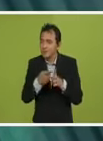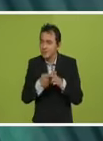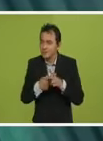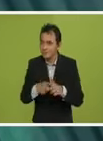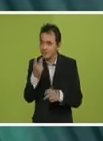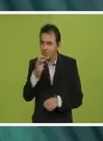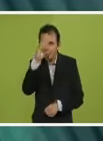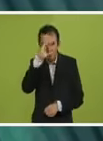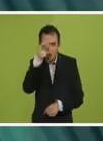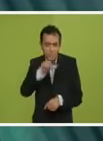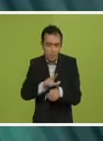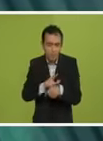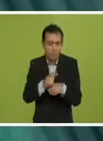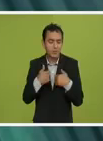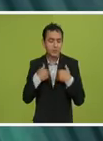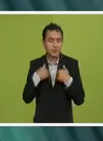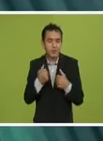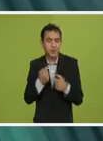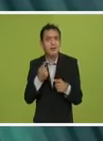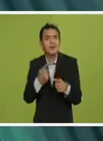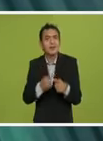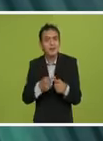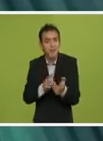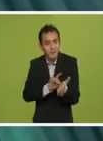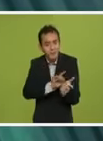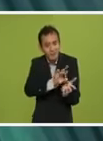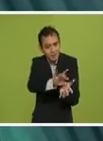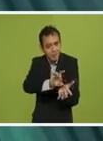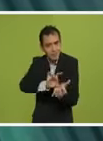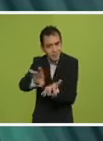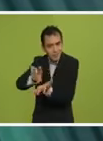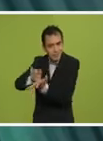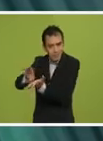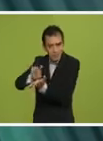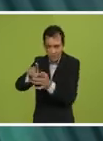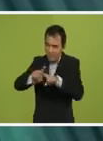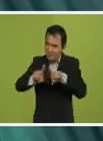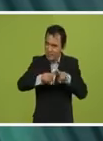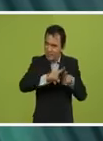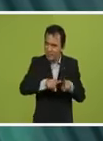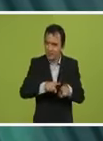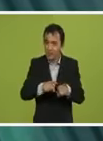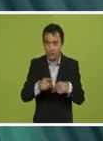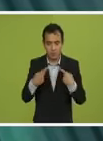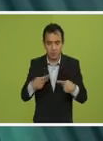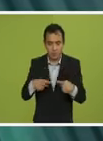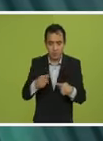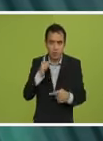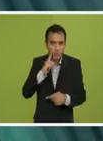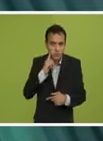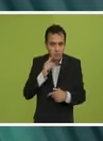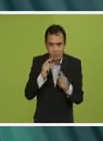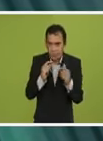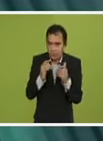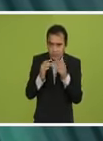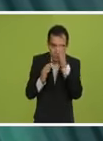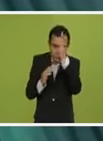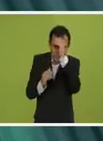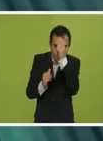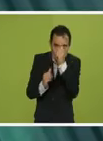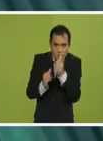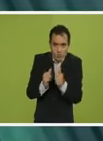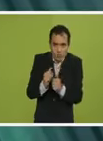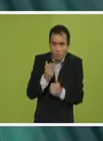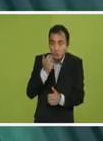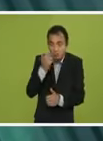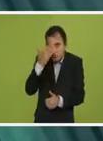que quienes están replicando este material sin el consentimiento de las mujeres son quienes están cayendo en un delito, que es